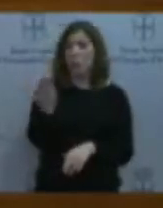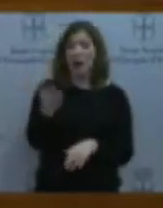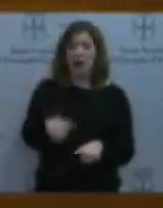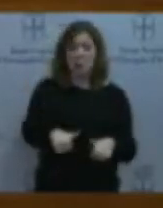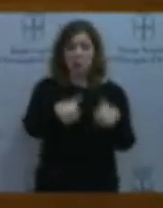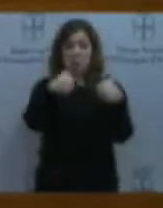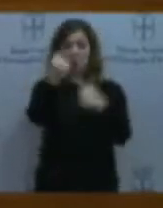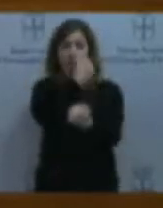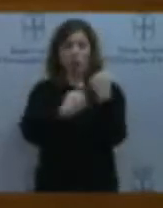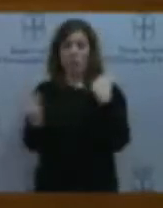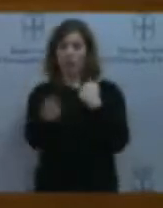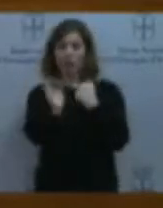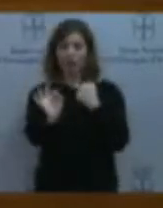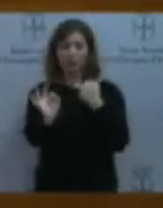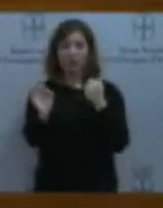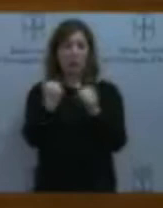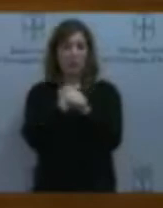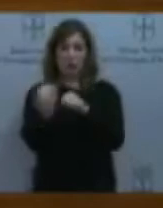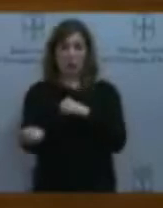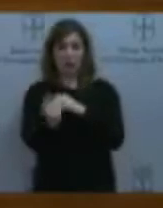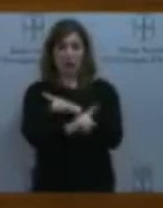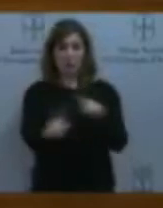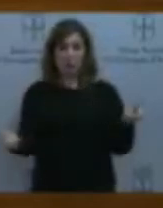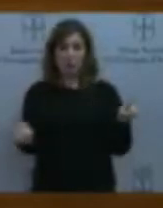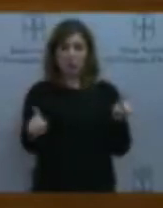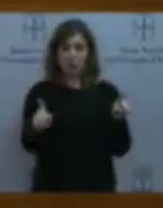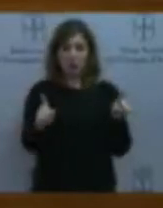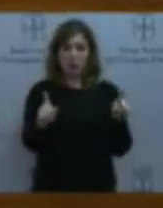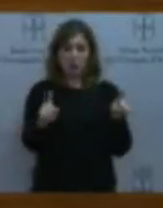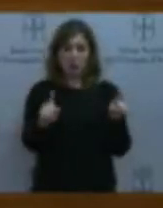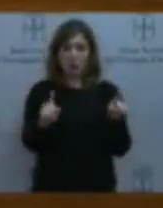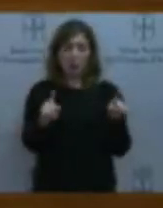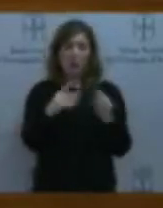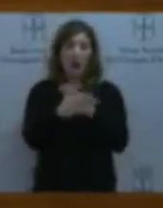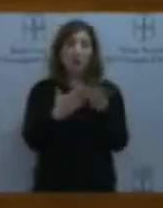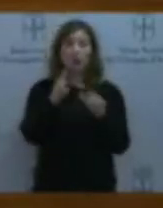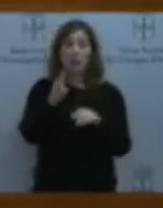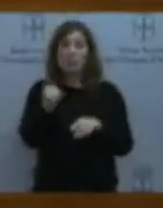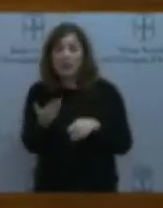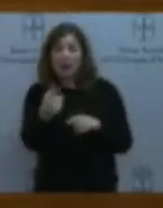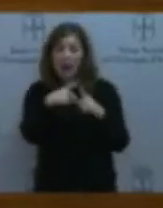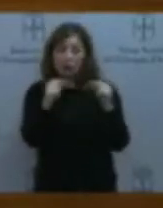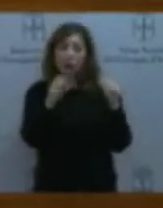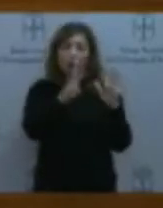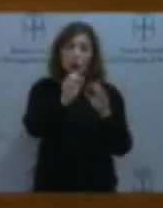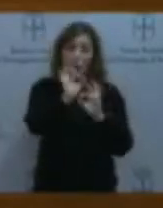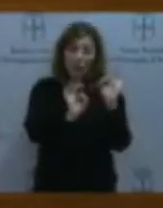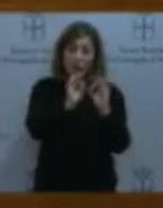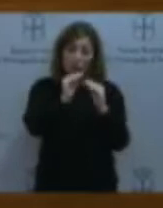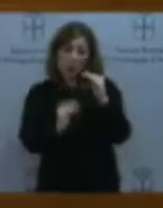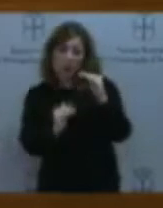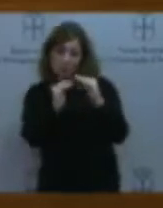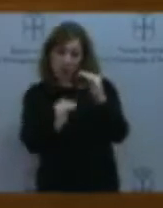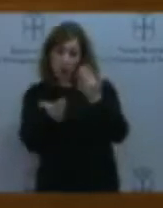por supuesto, las tasas de empleo. En términos de PIB, El de Asturias era un 8% inferior en